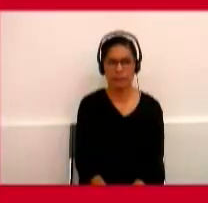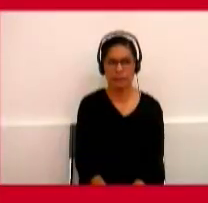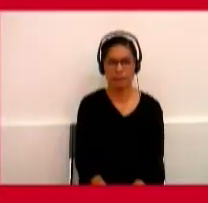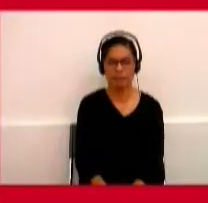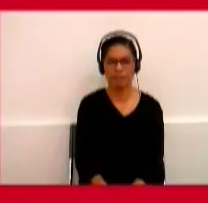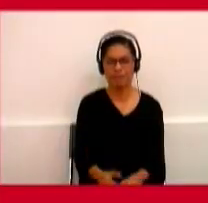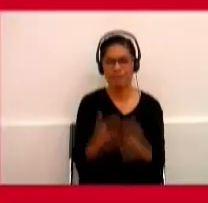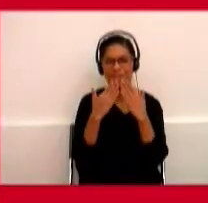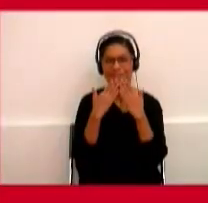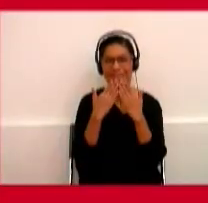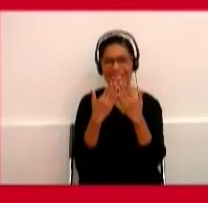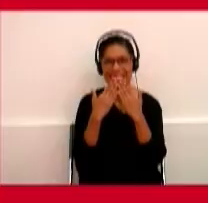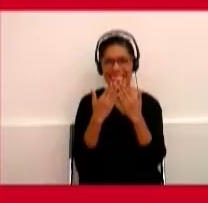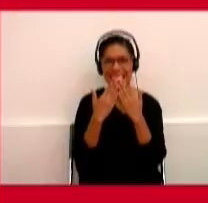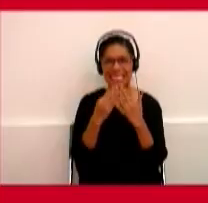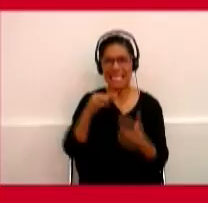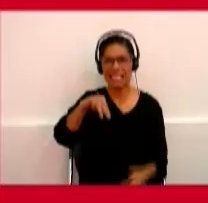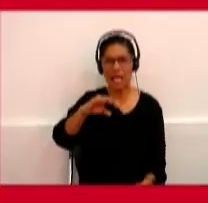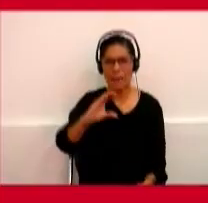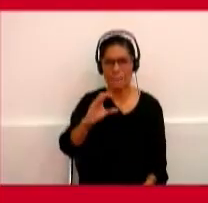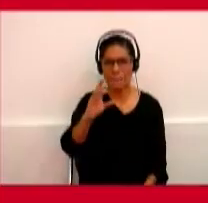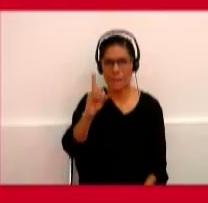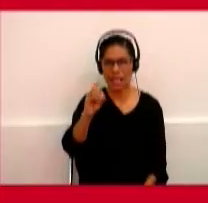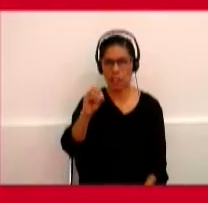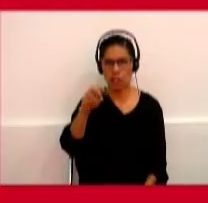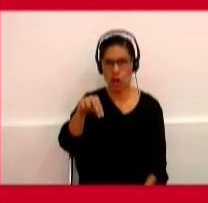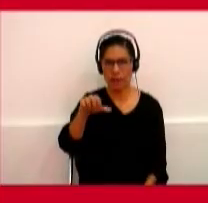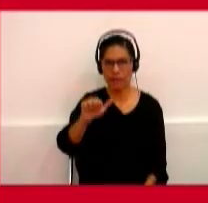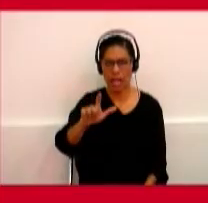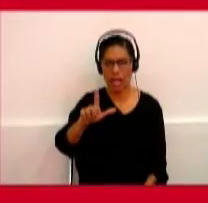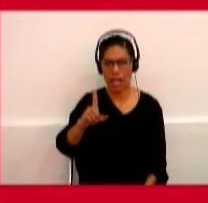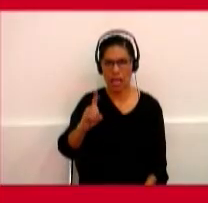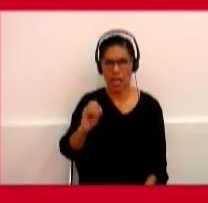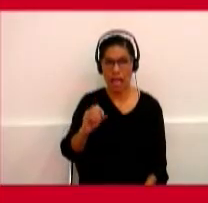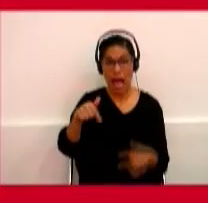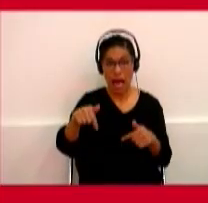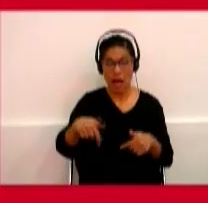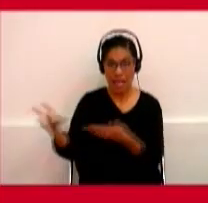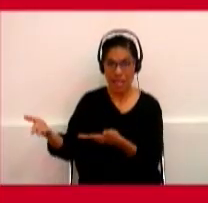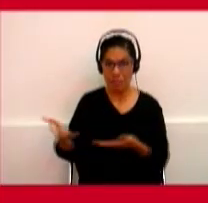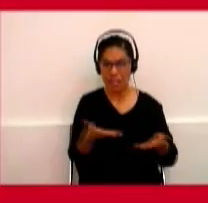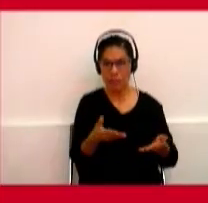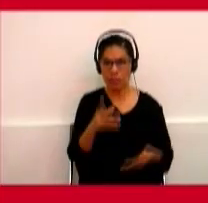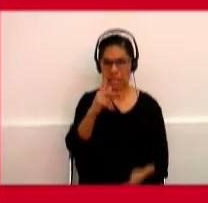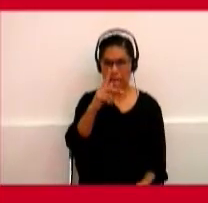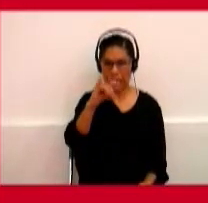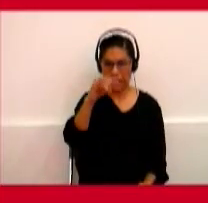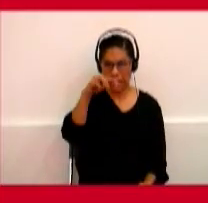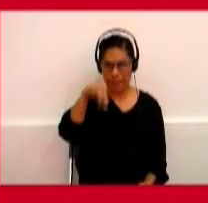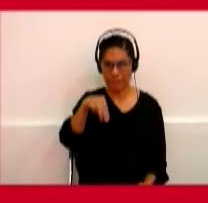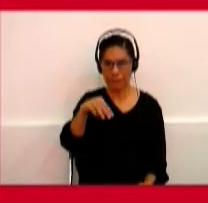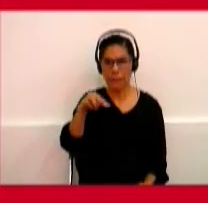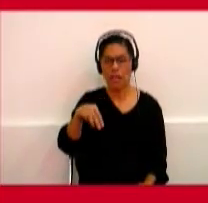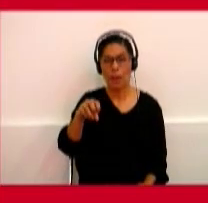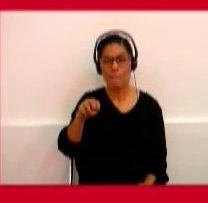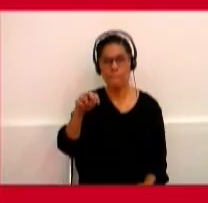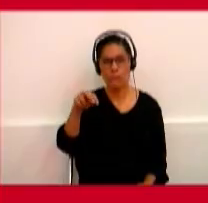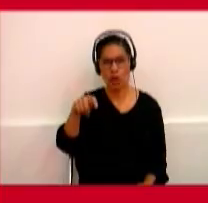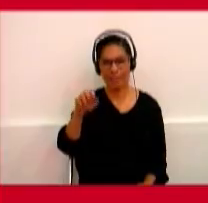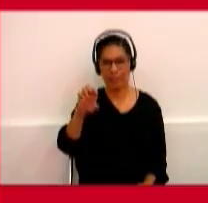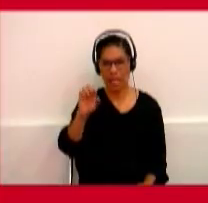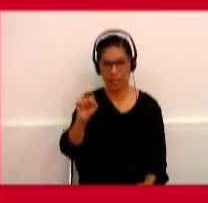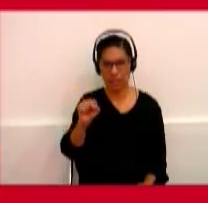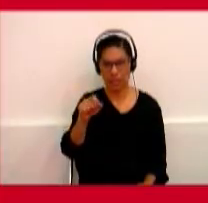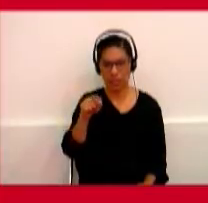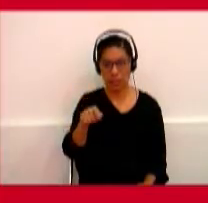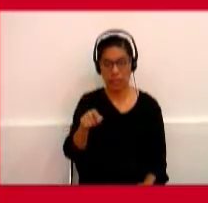Gracias, McDonald. A continuación, invitamos a Kim Montes para presentar monitoreo geoespacial